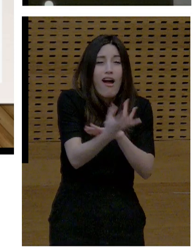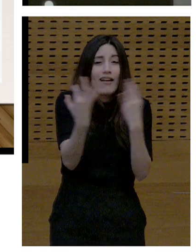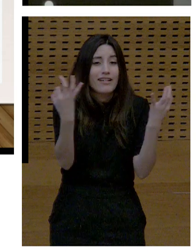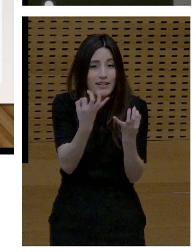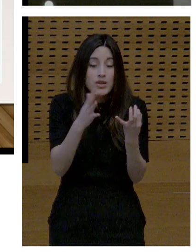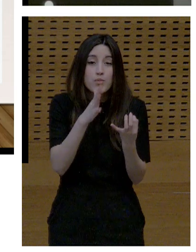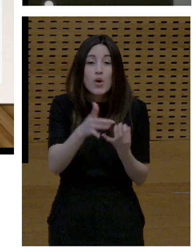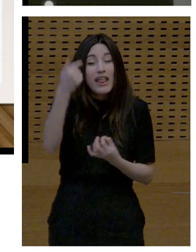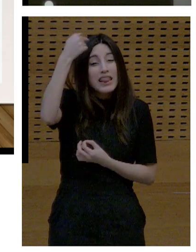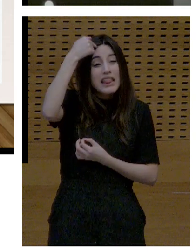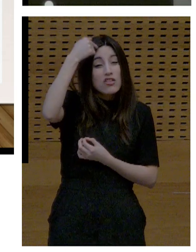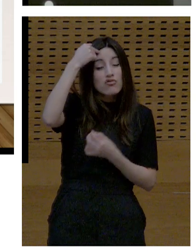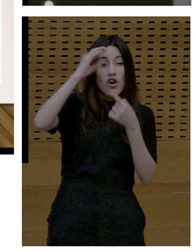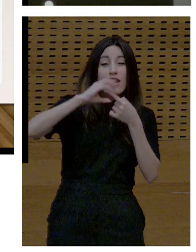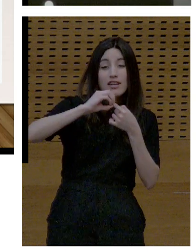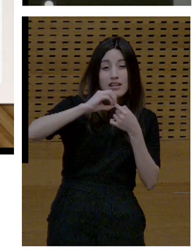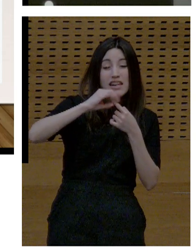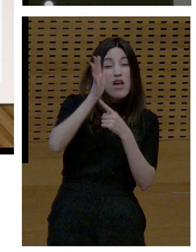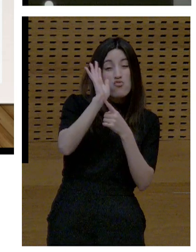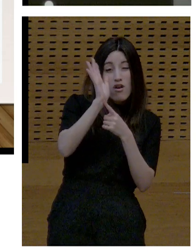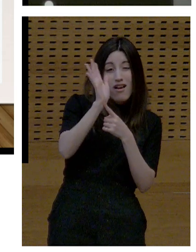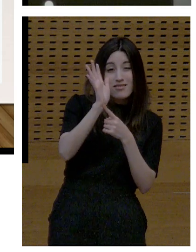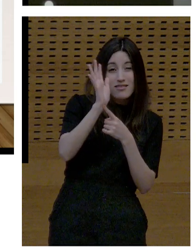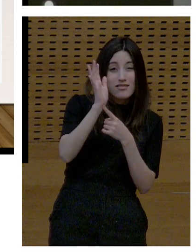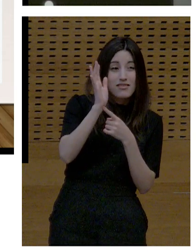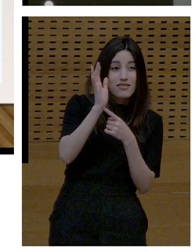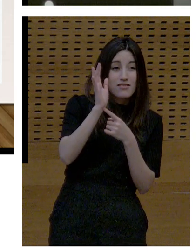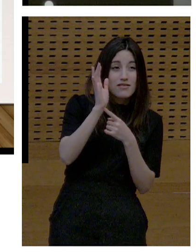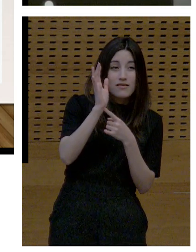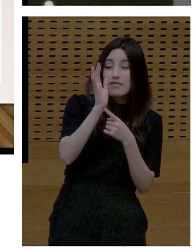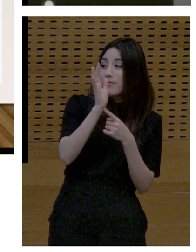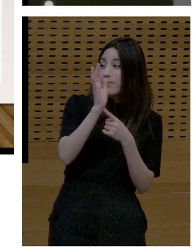unas neuronas. A ver si me funciona el puntero.